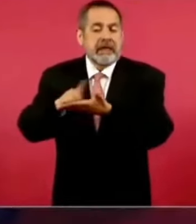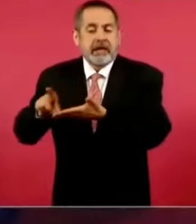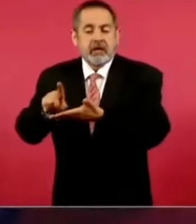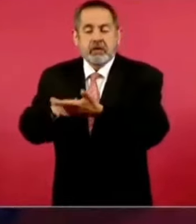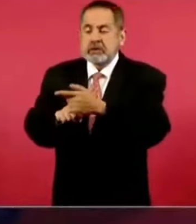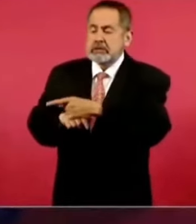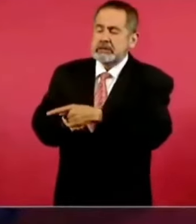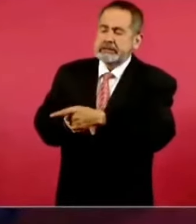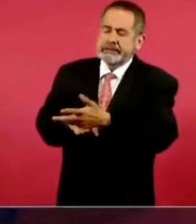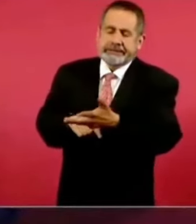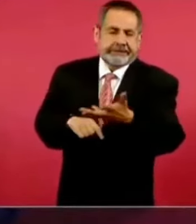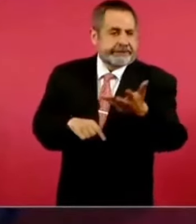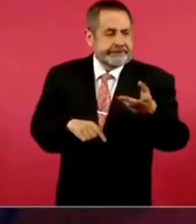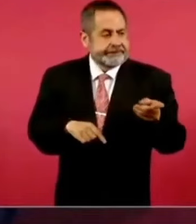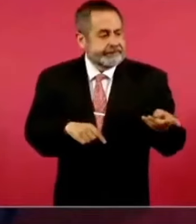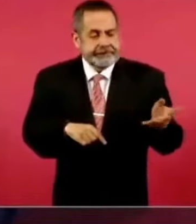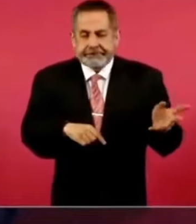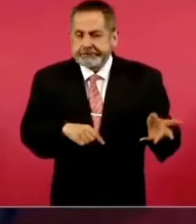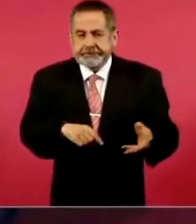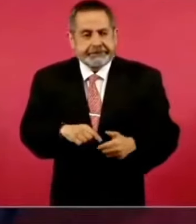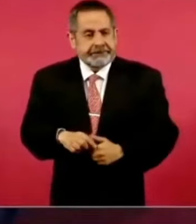laborales.